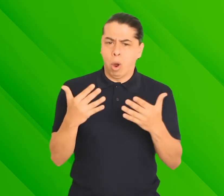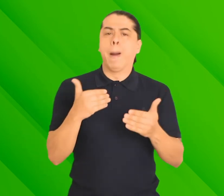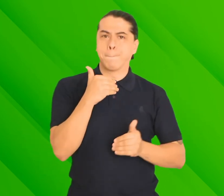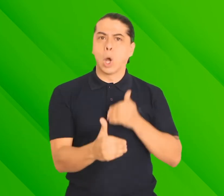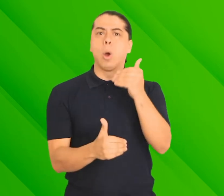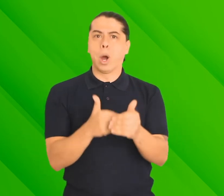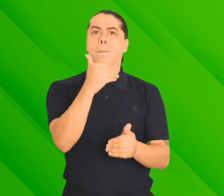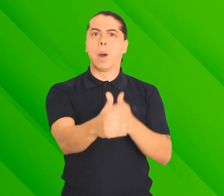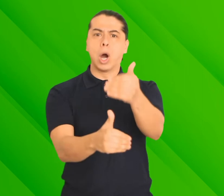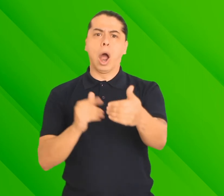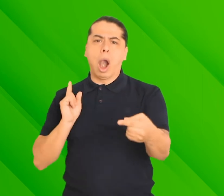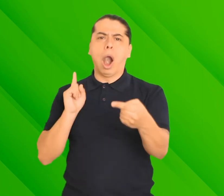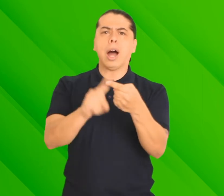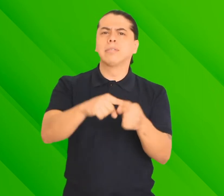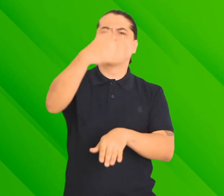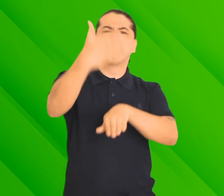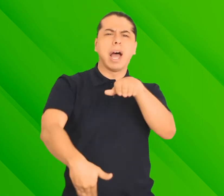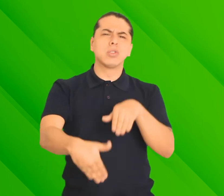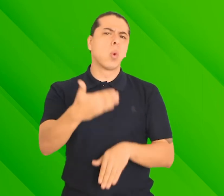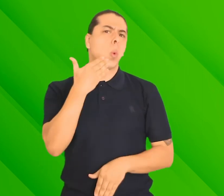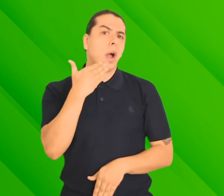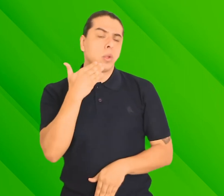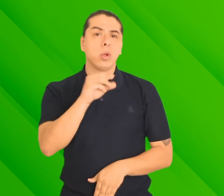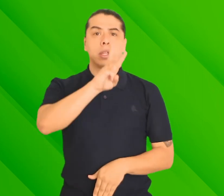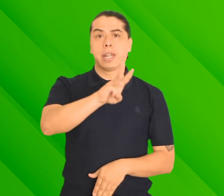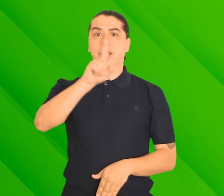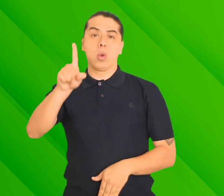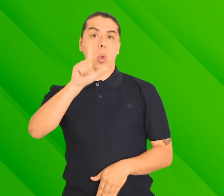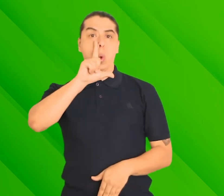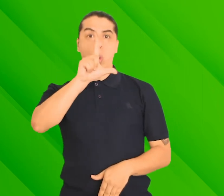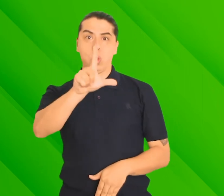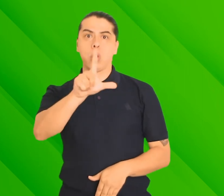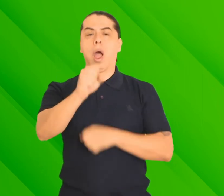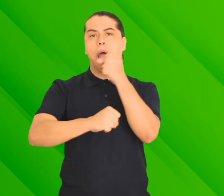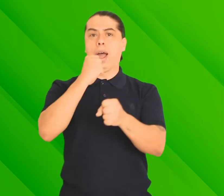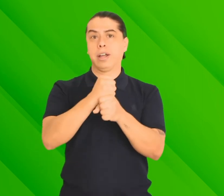a más tardar hasta el 31 de julio del 2022.